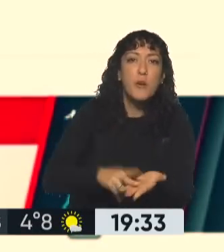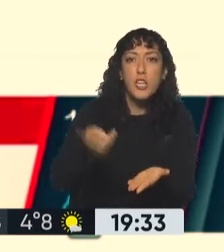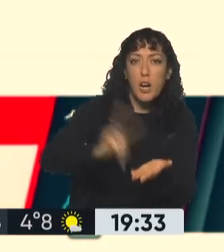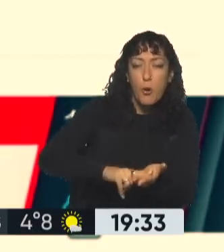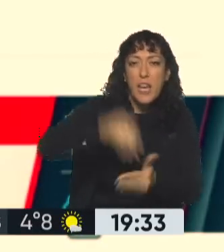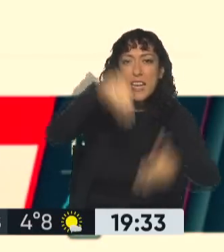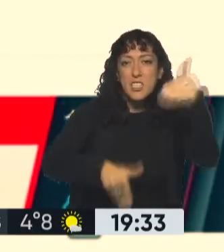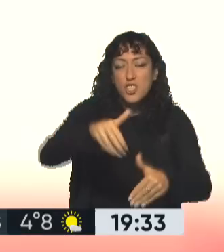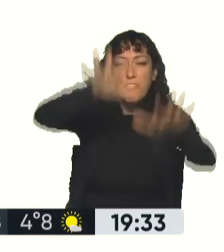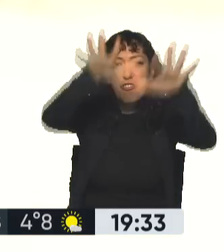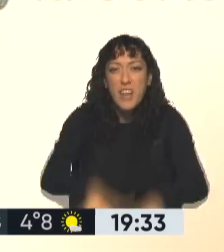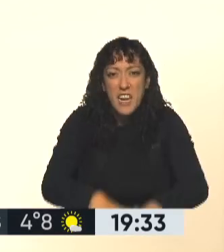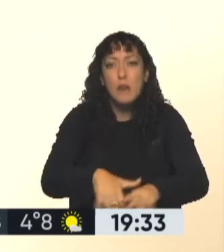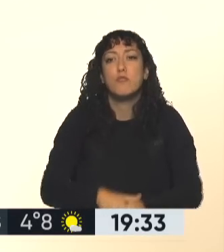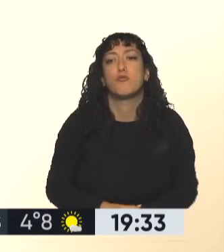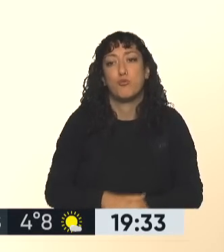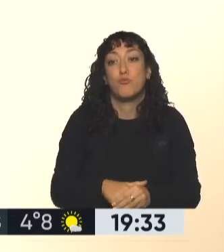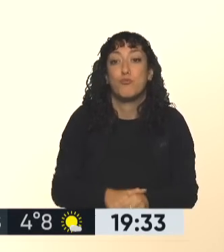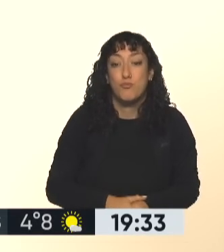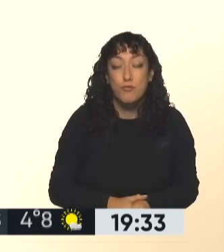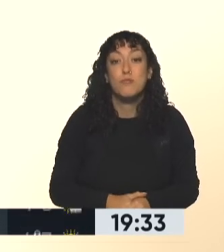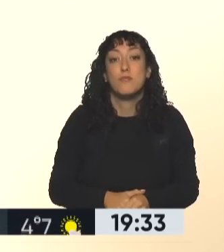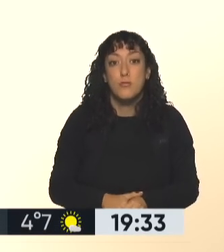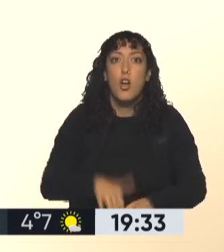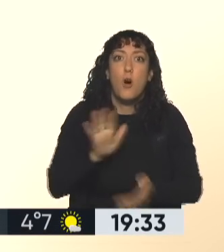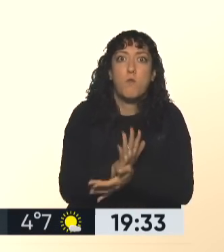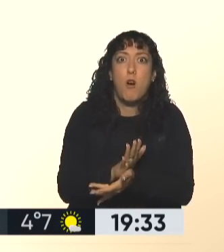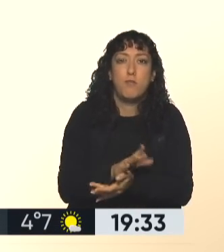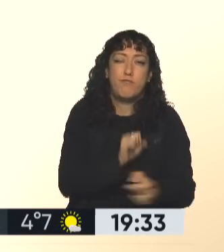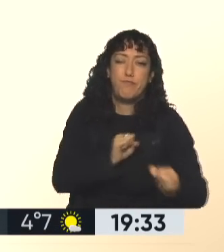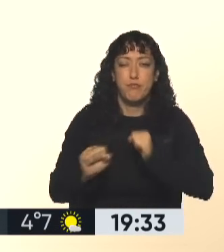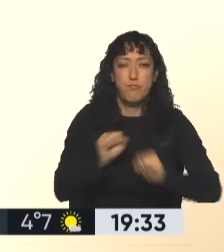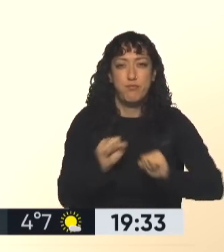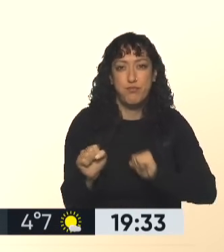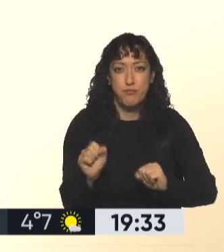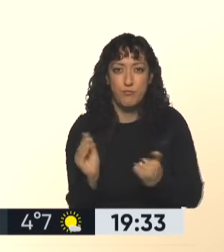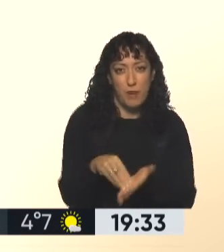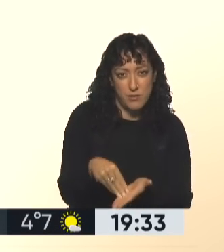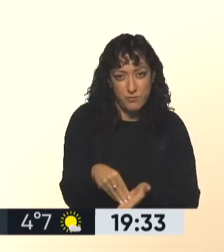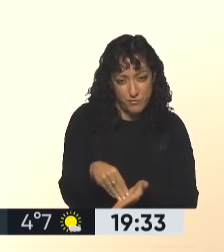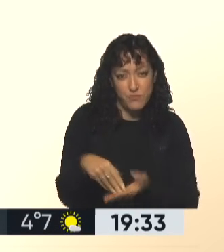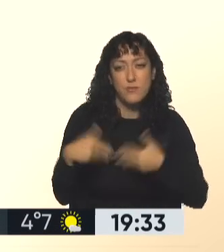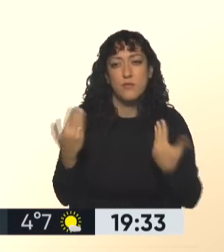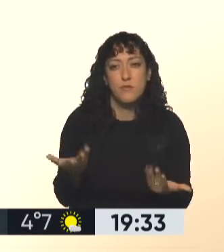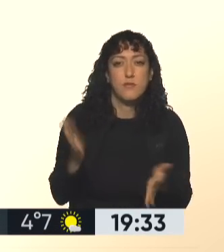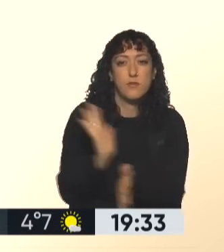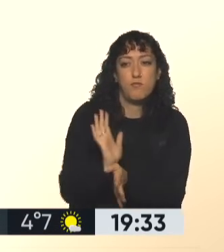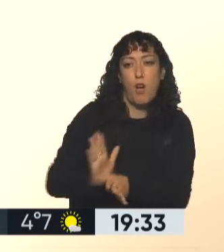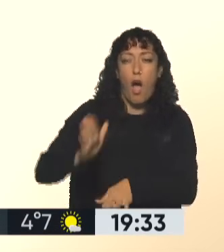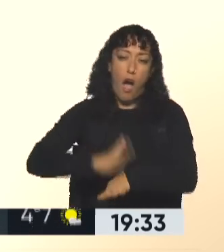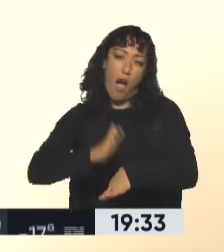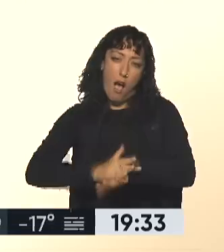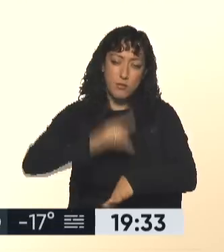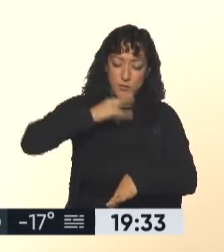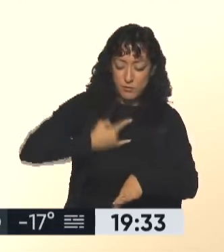reelecciones a Mansur y Uñac. Le pone mucha pimienta a la situación Patricia Bullrich con esto, haciéndose cargo